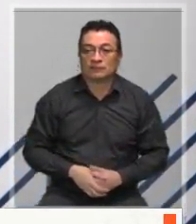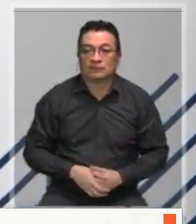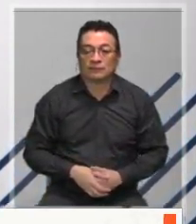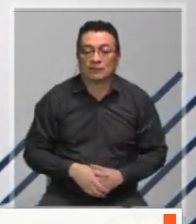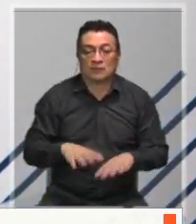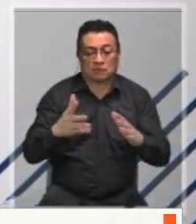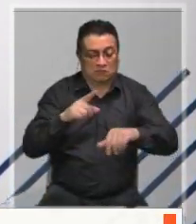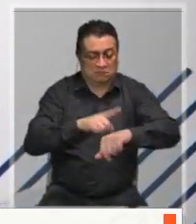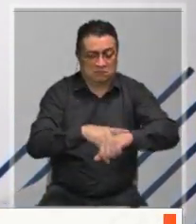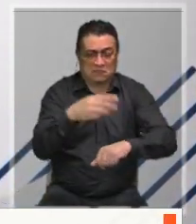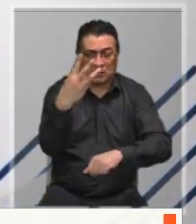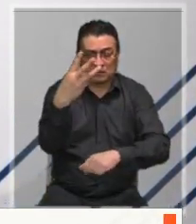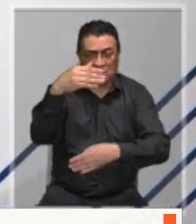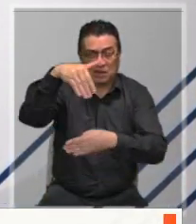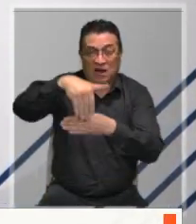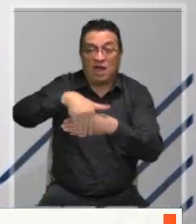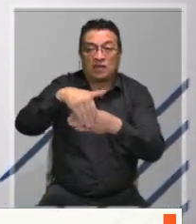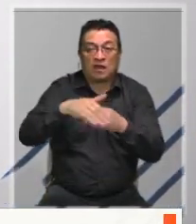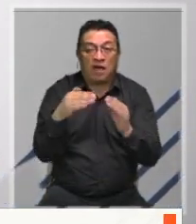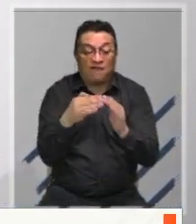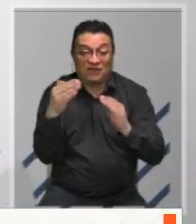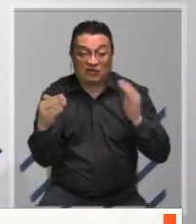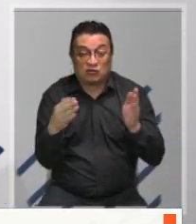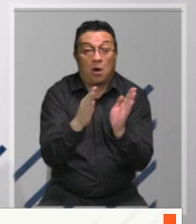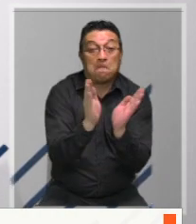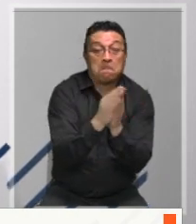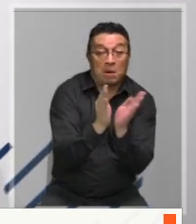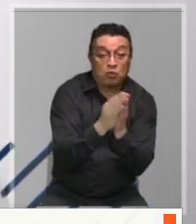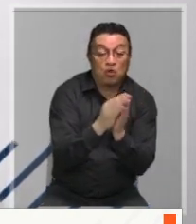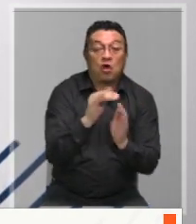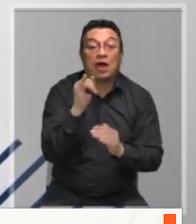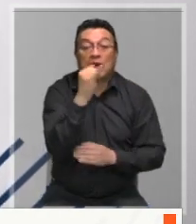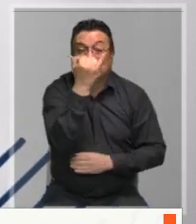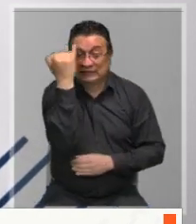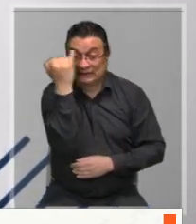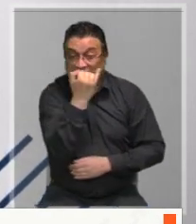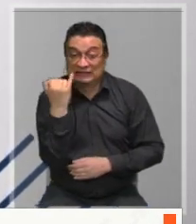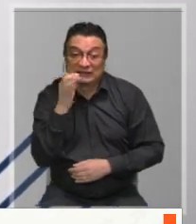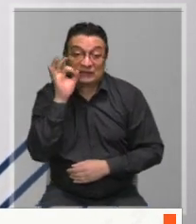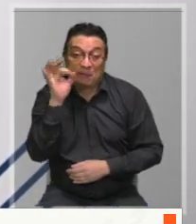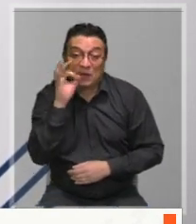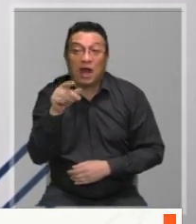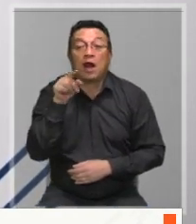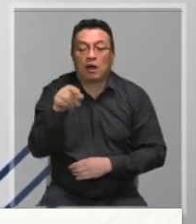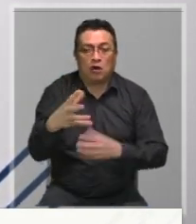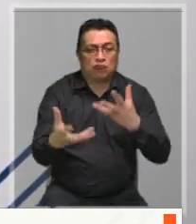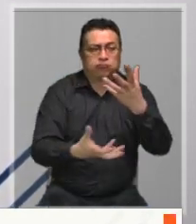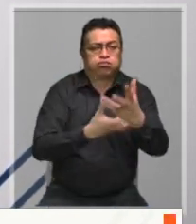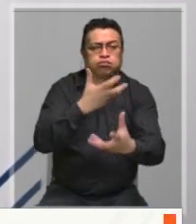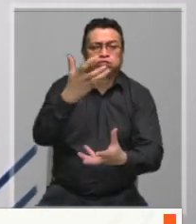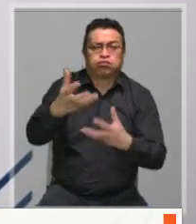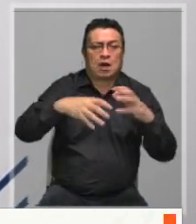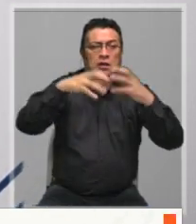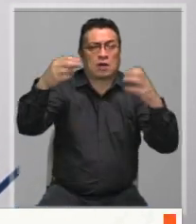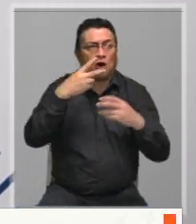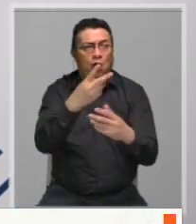Eran pasadas las 3 de la tarde cuando vecinos de Papudo y Zapallar miraban anonadados cómo un incendio se propagaba por sus cerros.